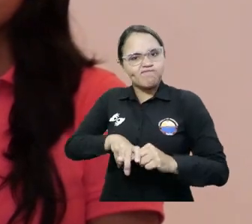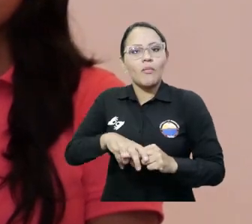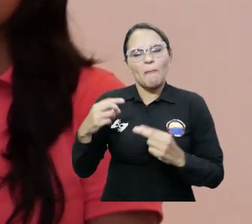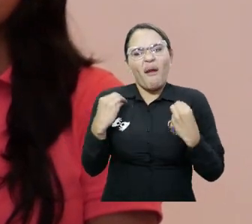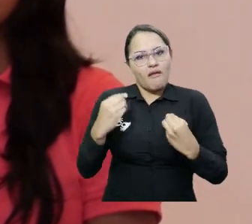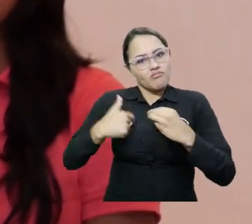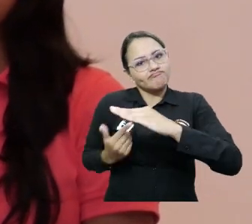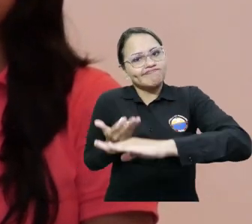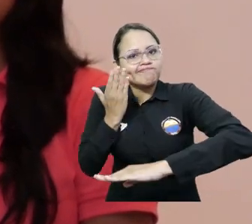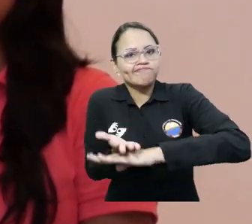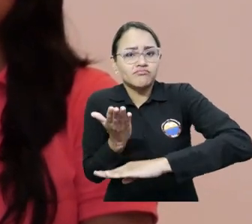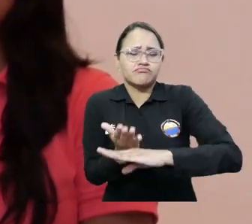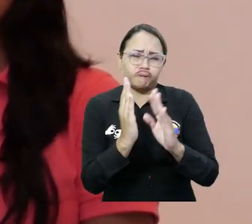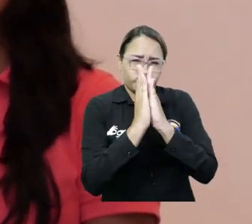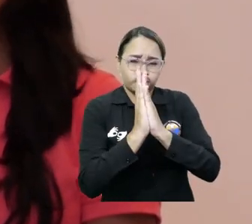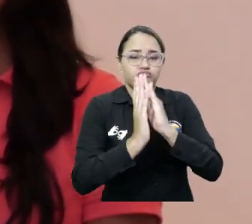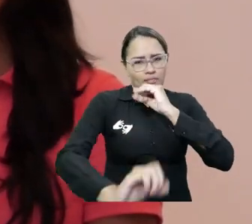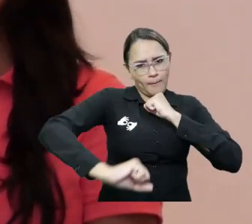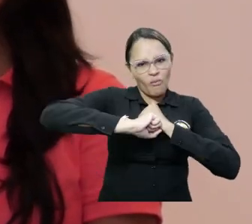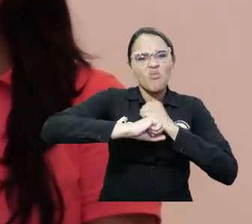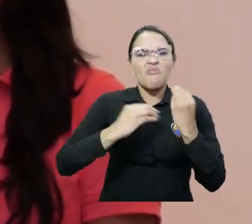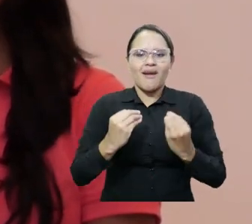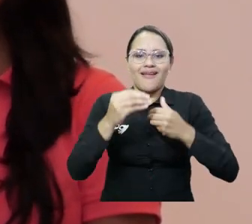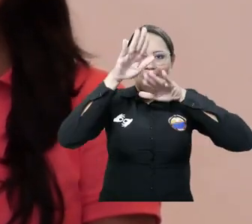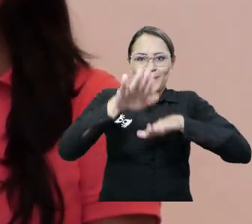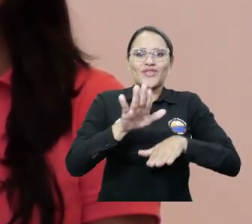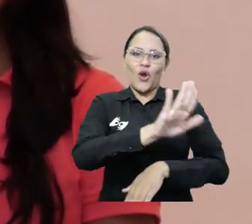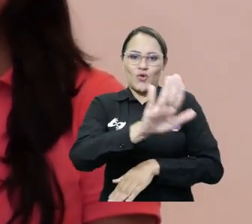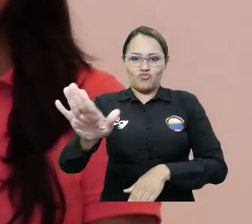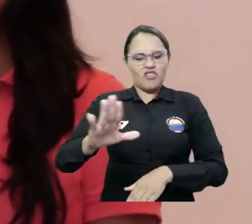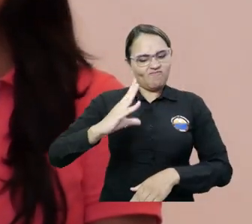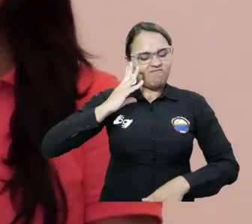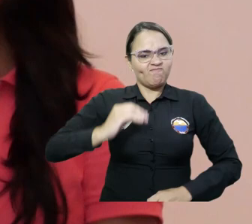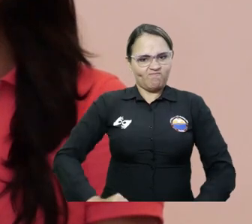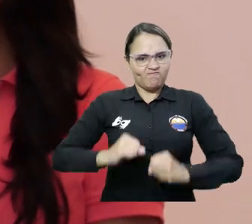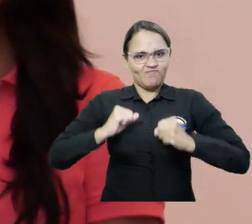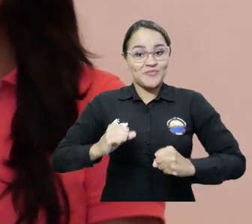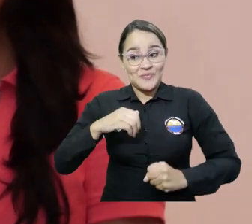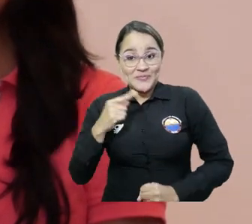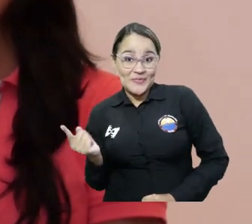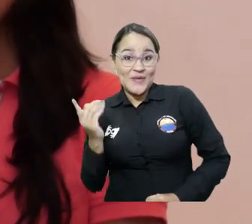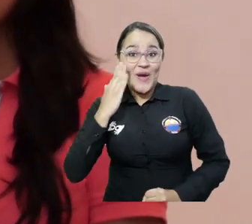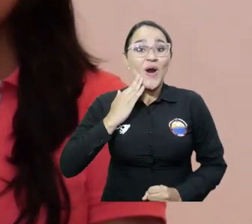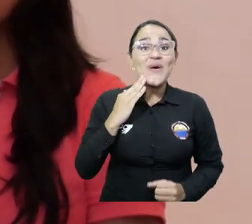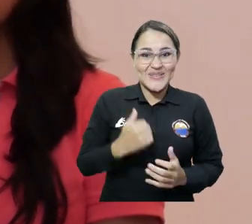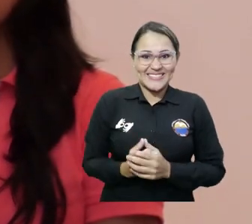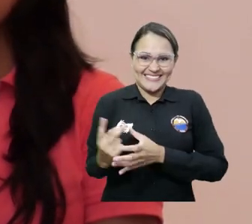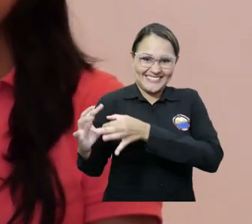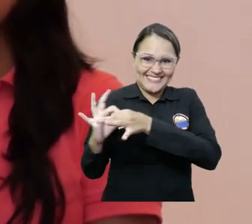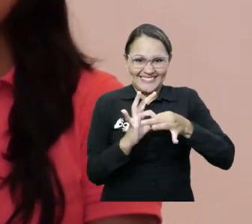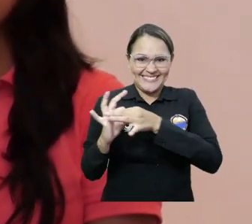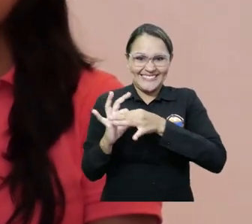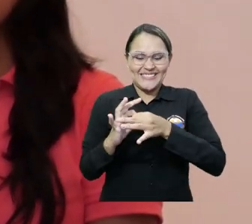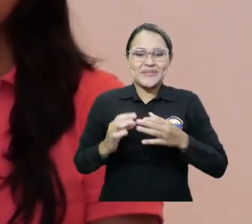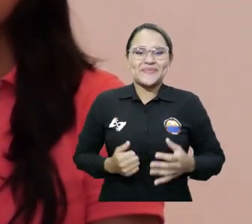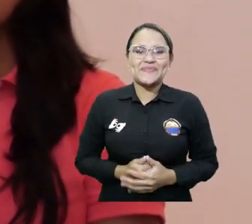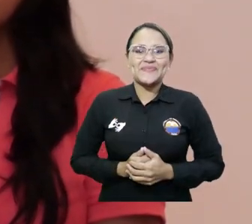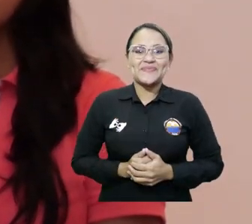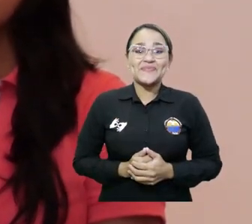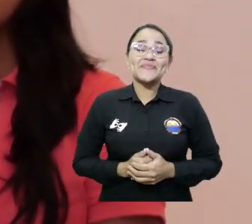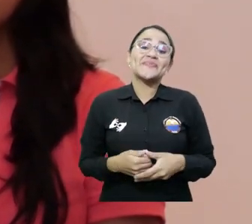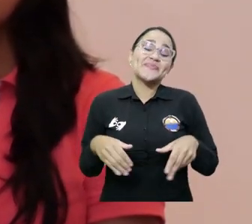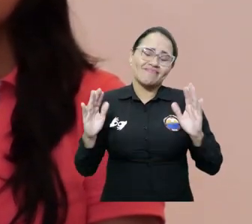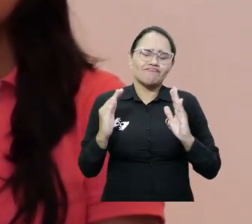cabo sentado y representarlos de una manera madura y joven, esta fusión.